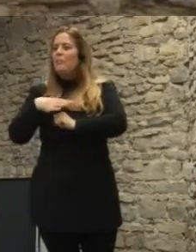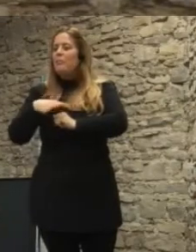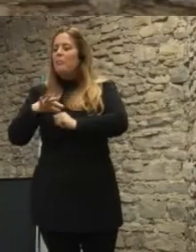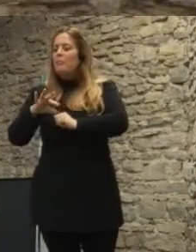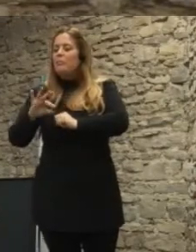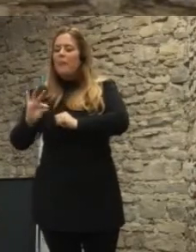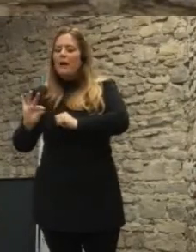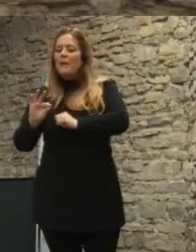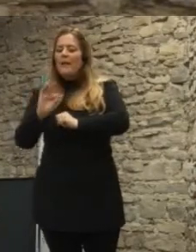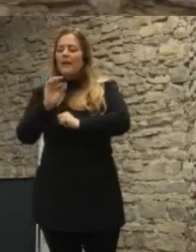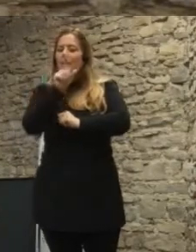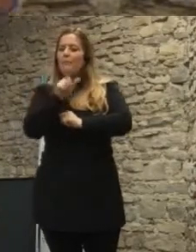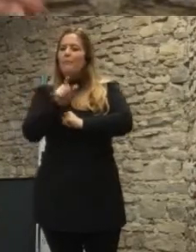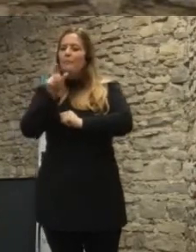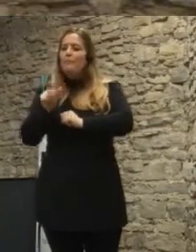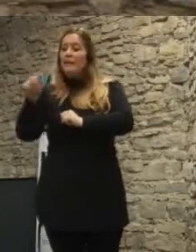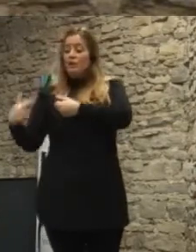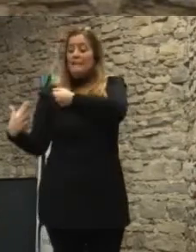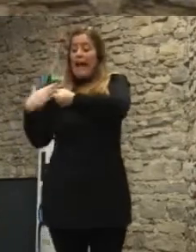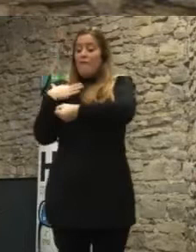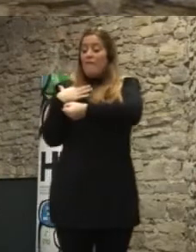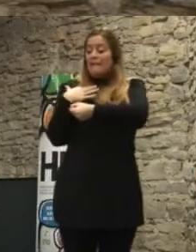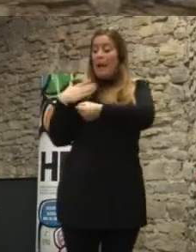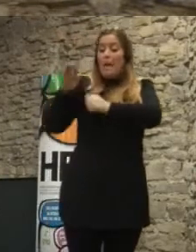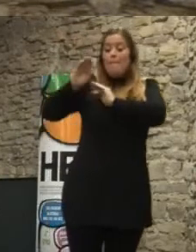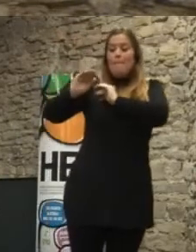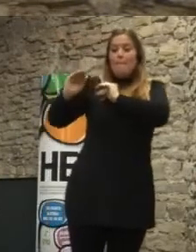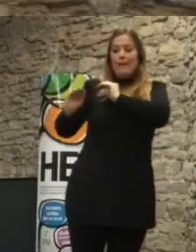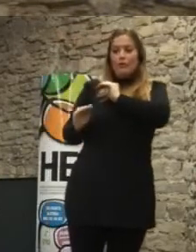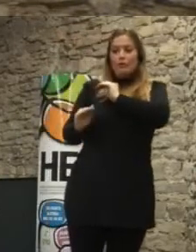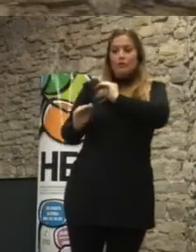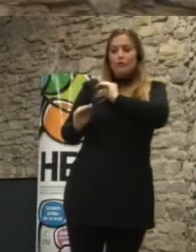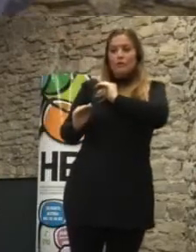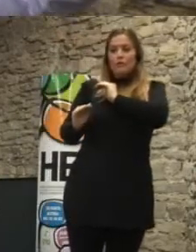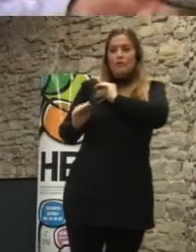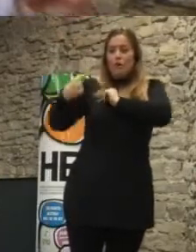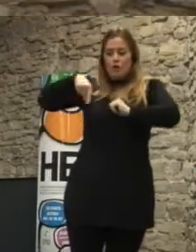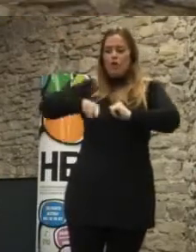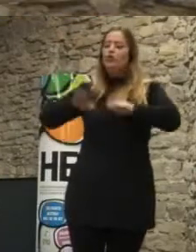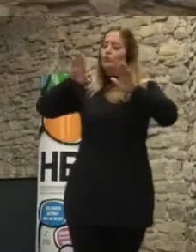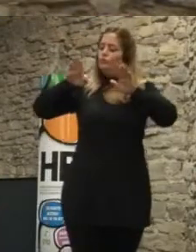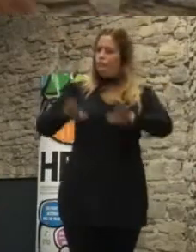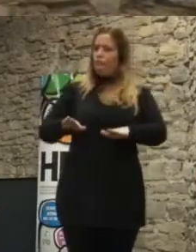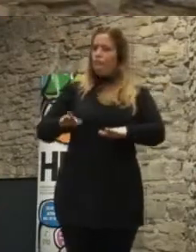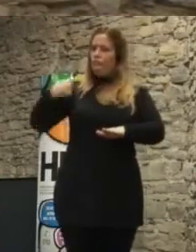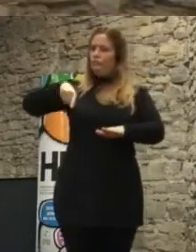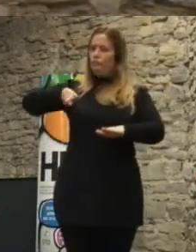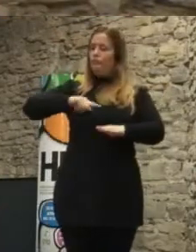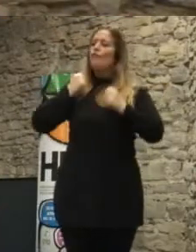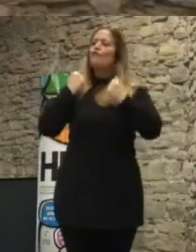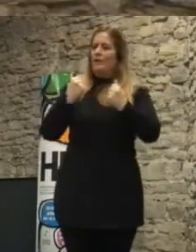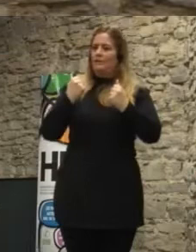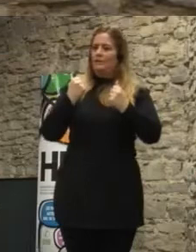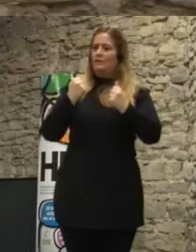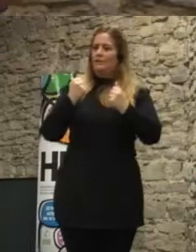que podemos estar menos afectados por estos cambios. Y nos vamos distanciando, ¿no?,